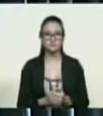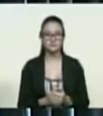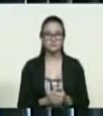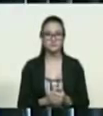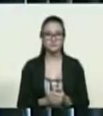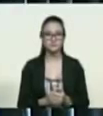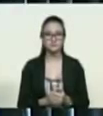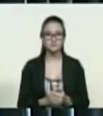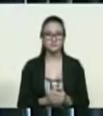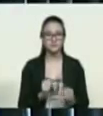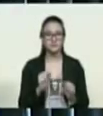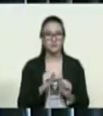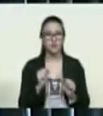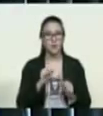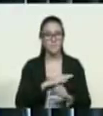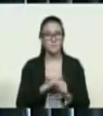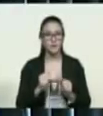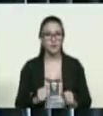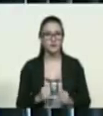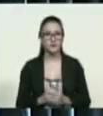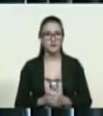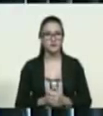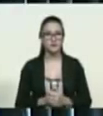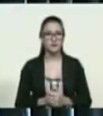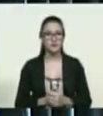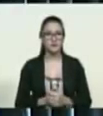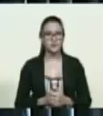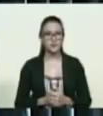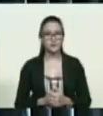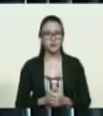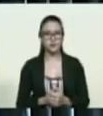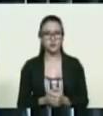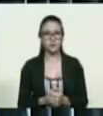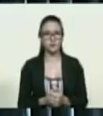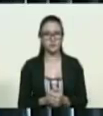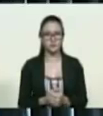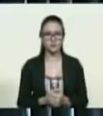los explosivos de alto poder que estaban allí, en efecto eran con pentita de ese dron,